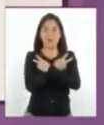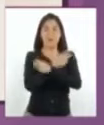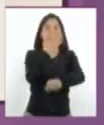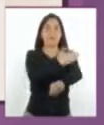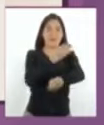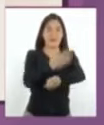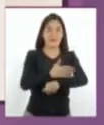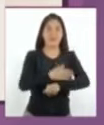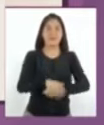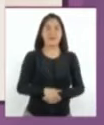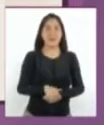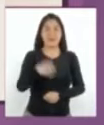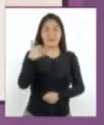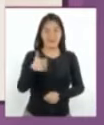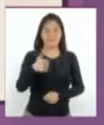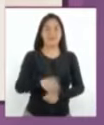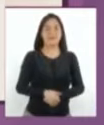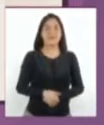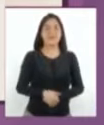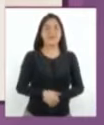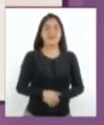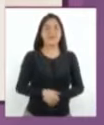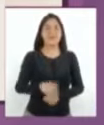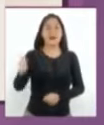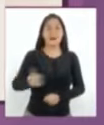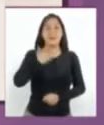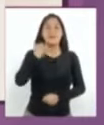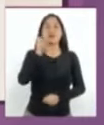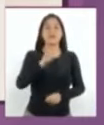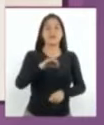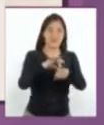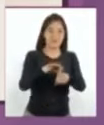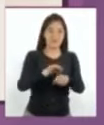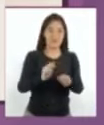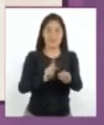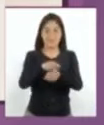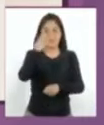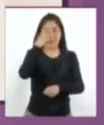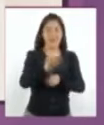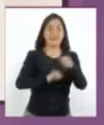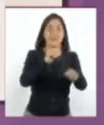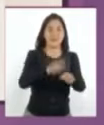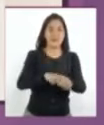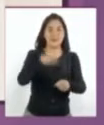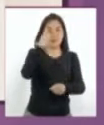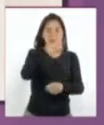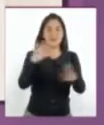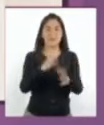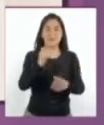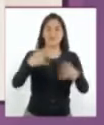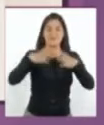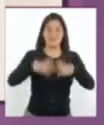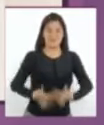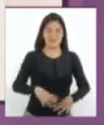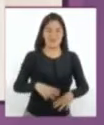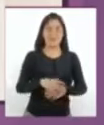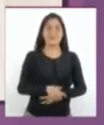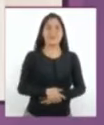madera. 6. Aprovecharon la carne y la piel de los animales para elaborar su